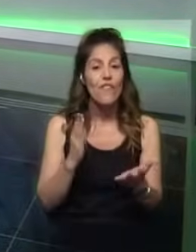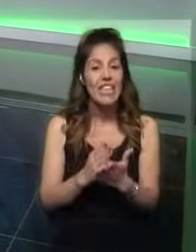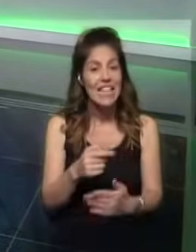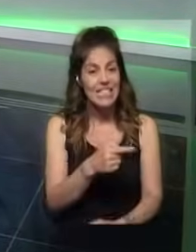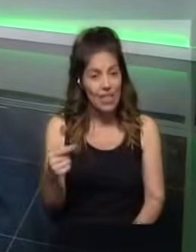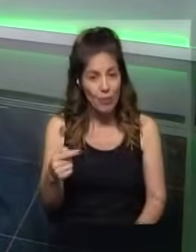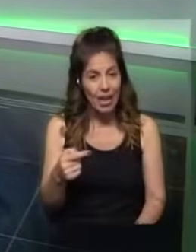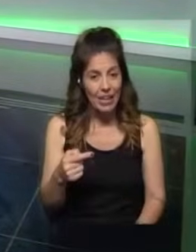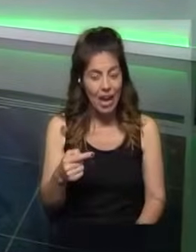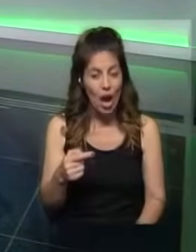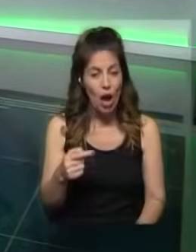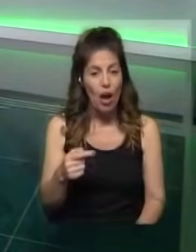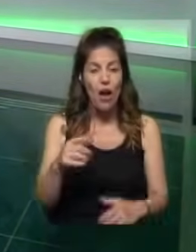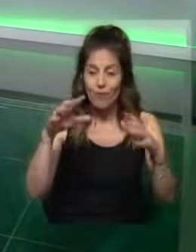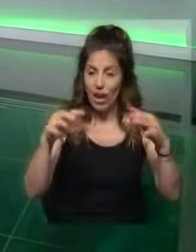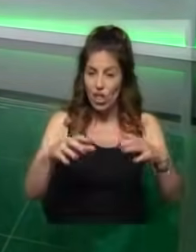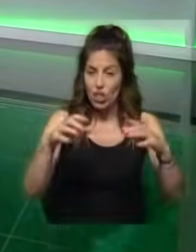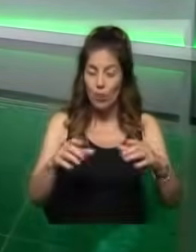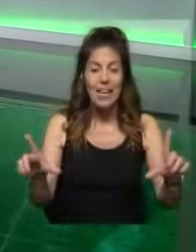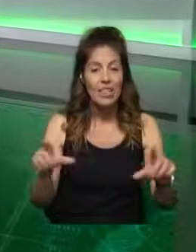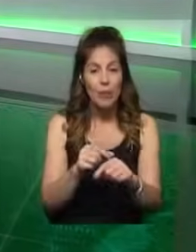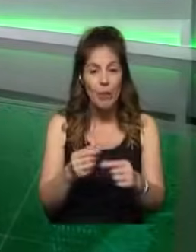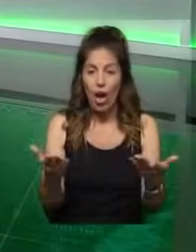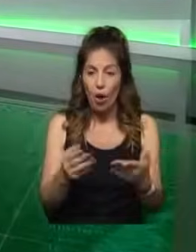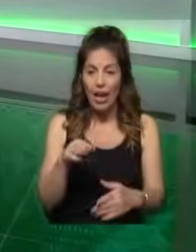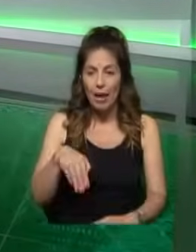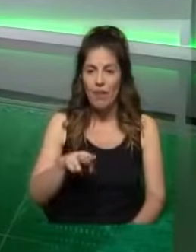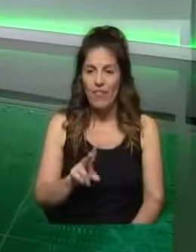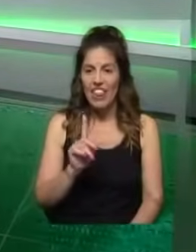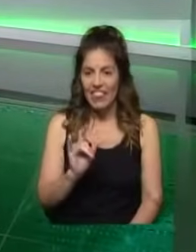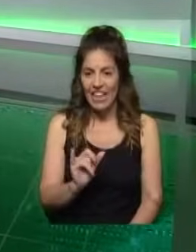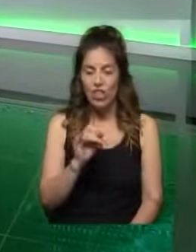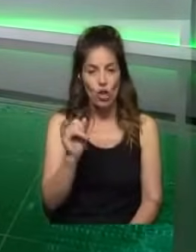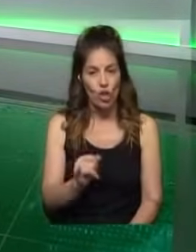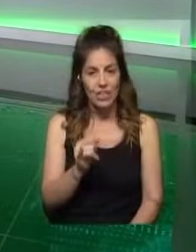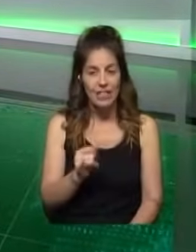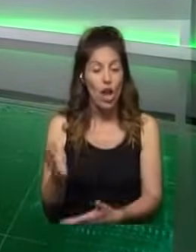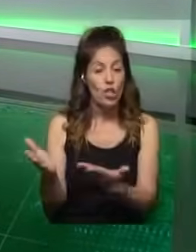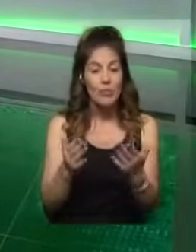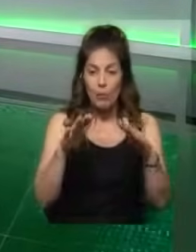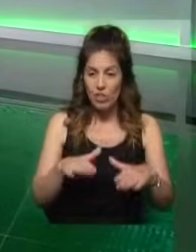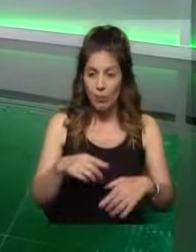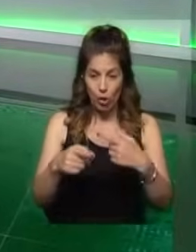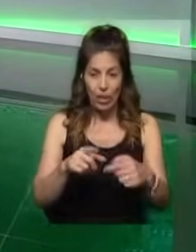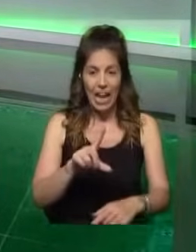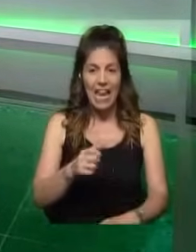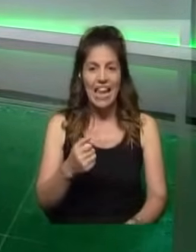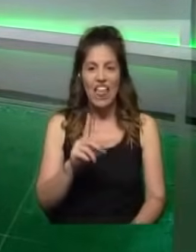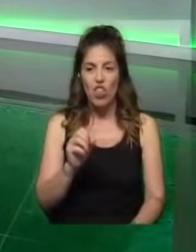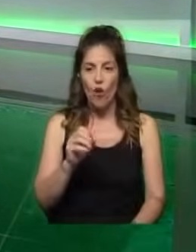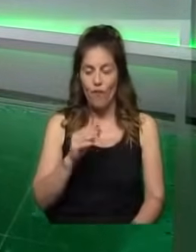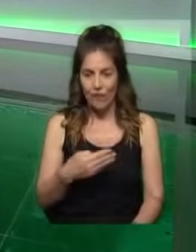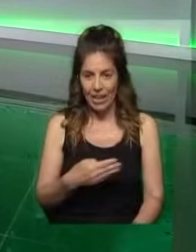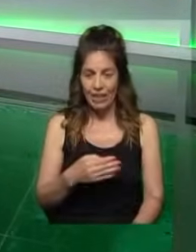semana va a desmejorar estamos llegando al final de la edición informativa de hoy sí como todos los días los invitamos a quedarse porque ya viene lado B Gracias por estar que